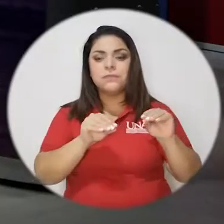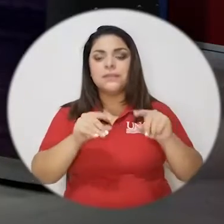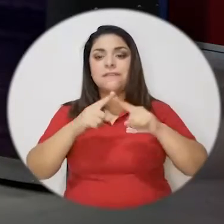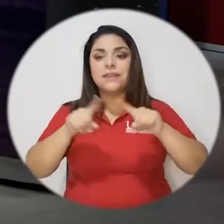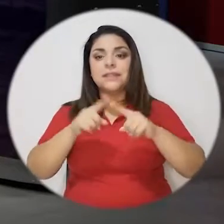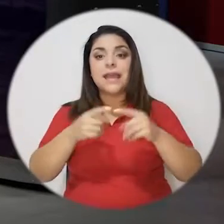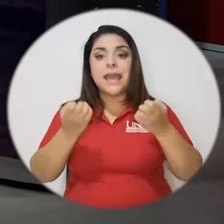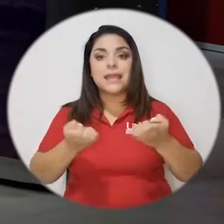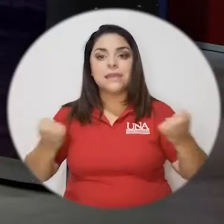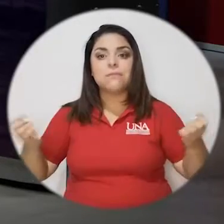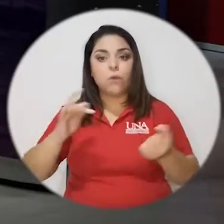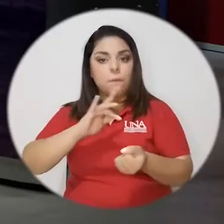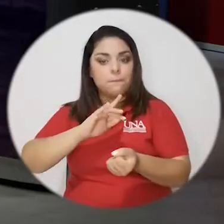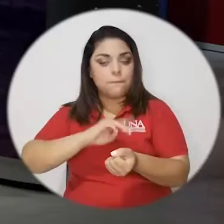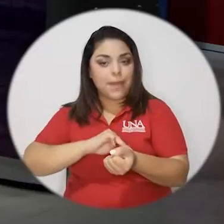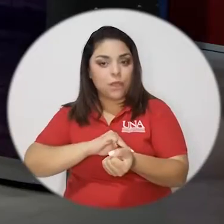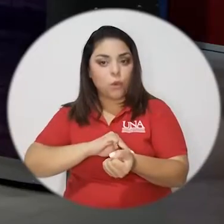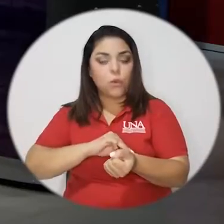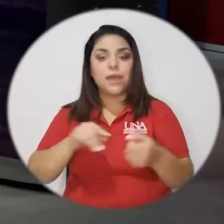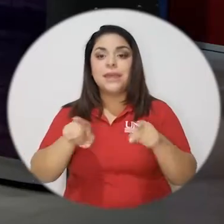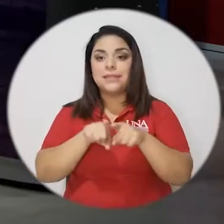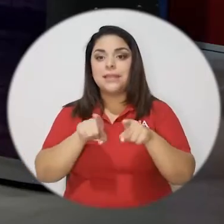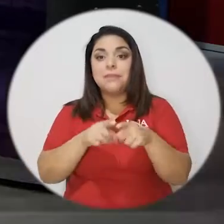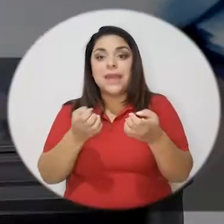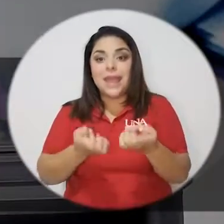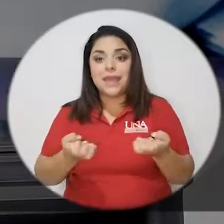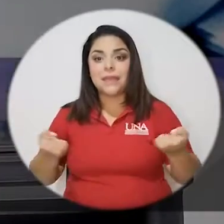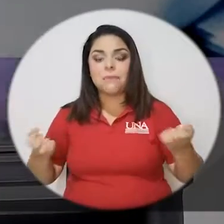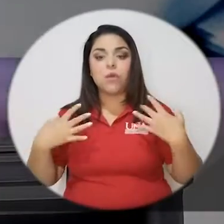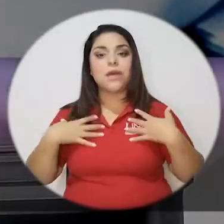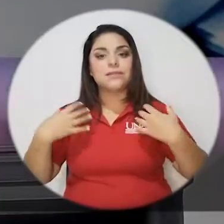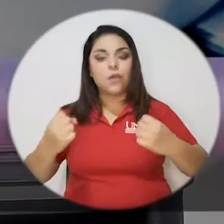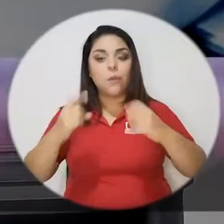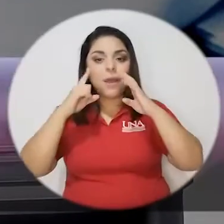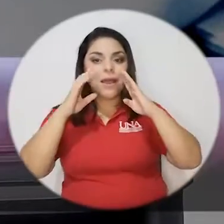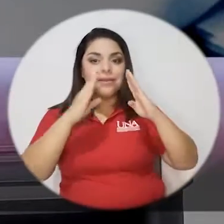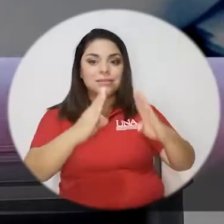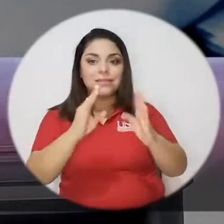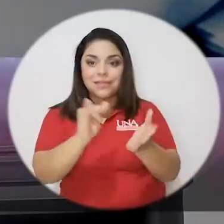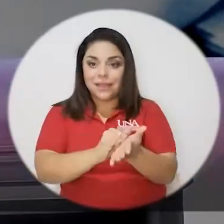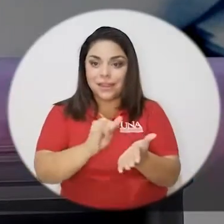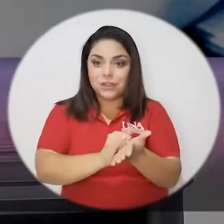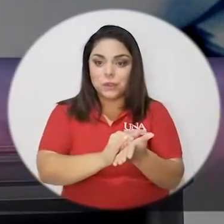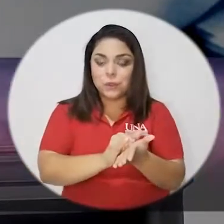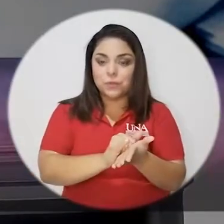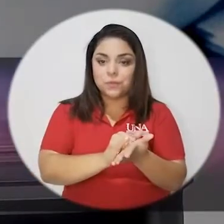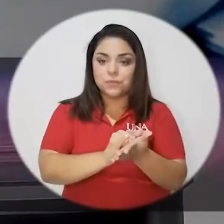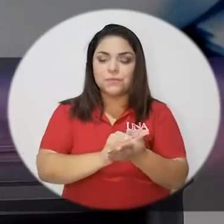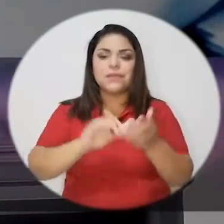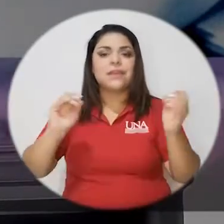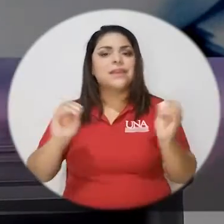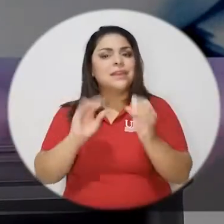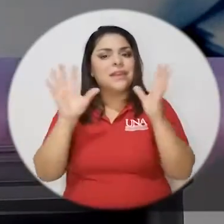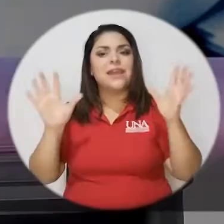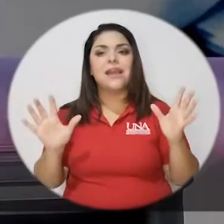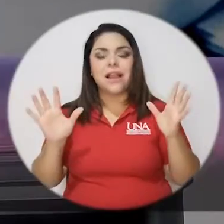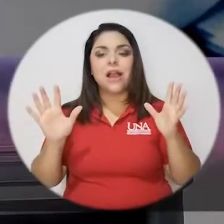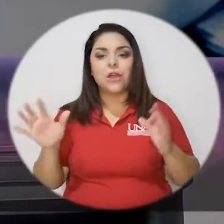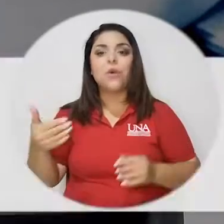el traslado de equipos médicos y de equipos de salud en general para la atención de